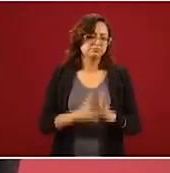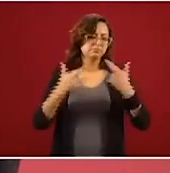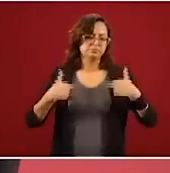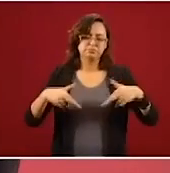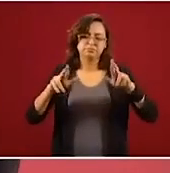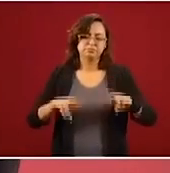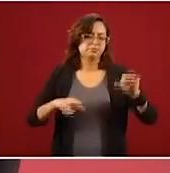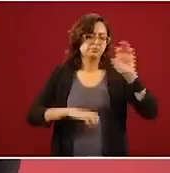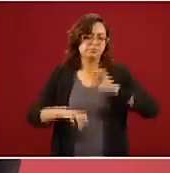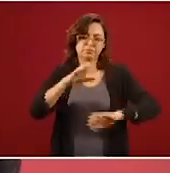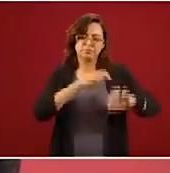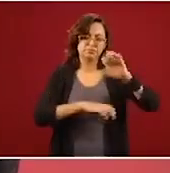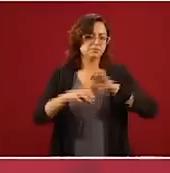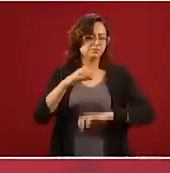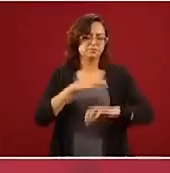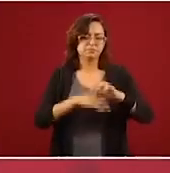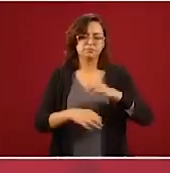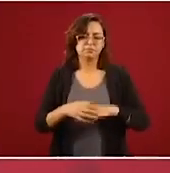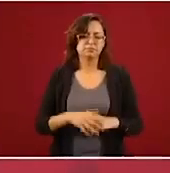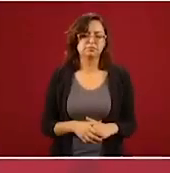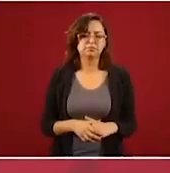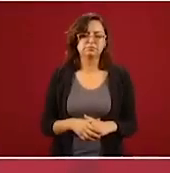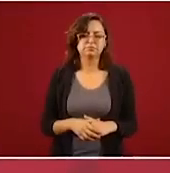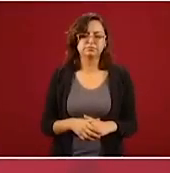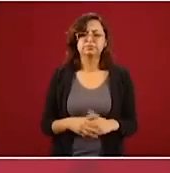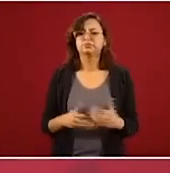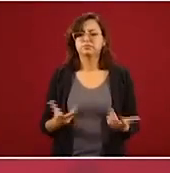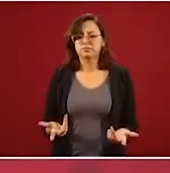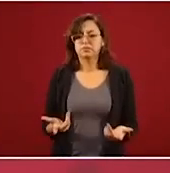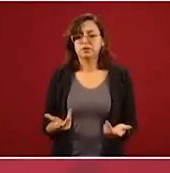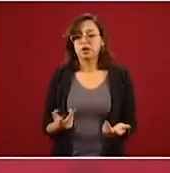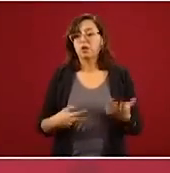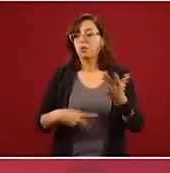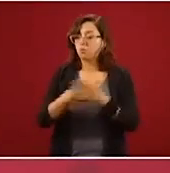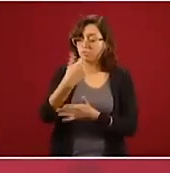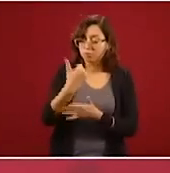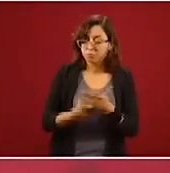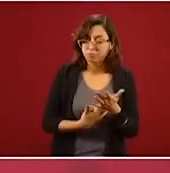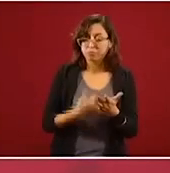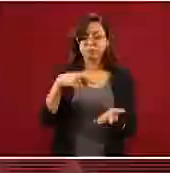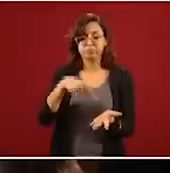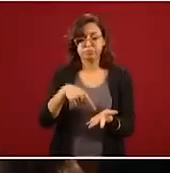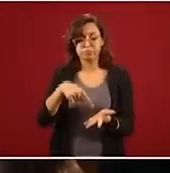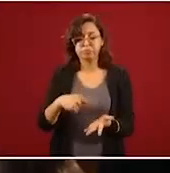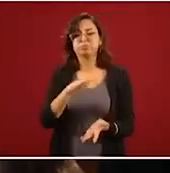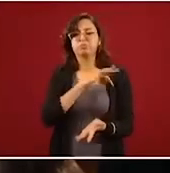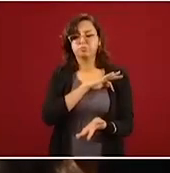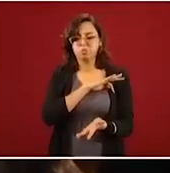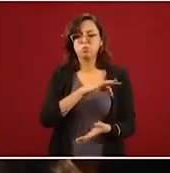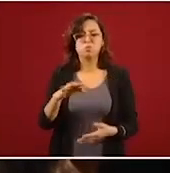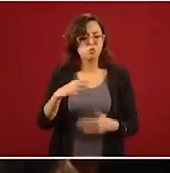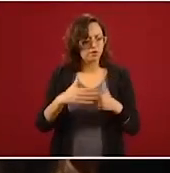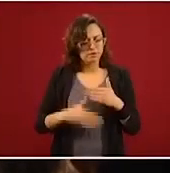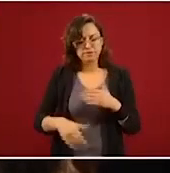representantes del sector empresarial mexicano. Entonces, estos proyectos van a aplicarse